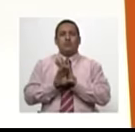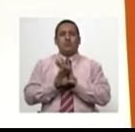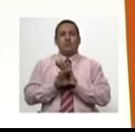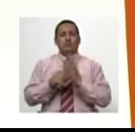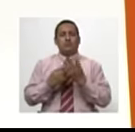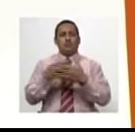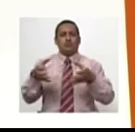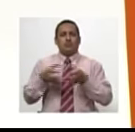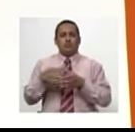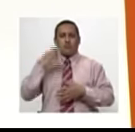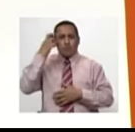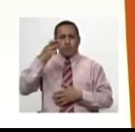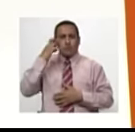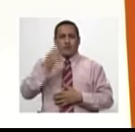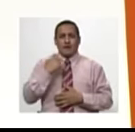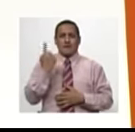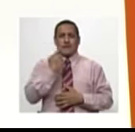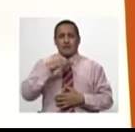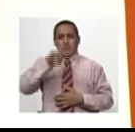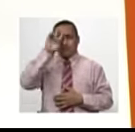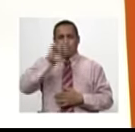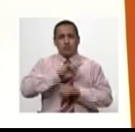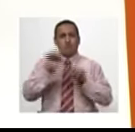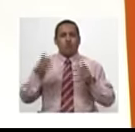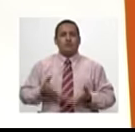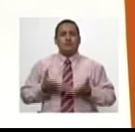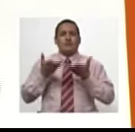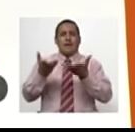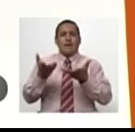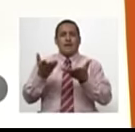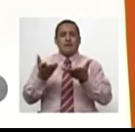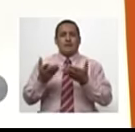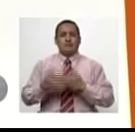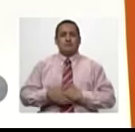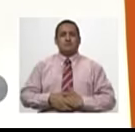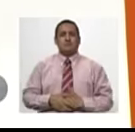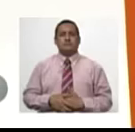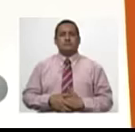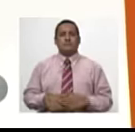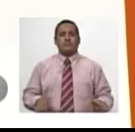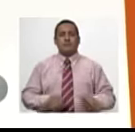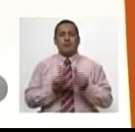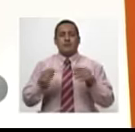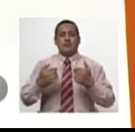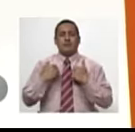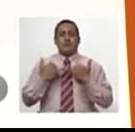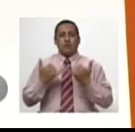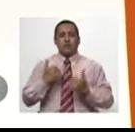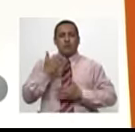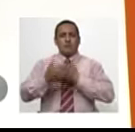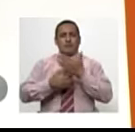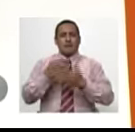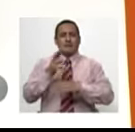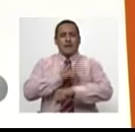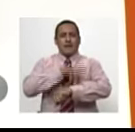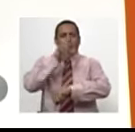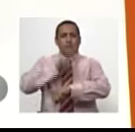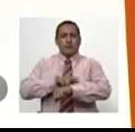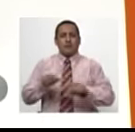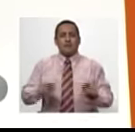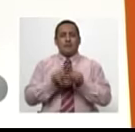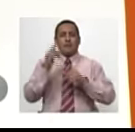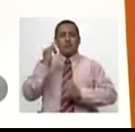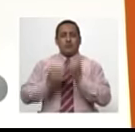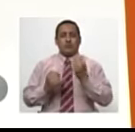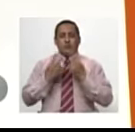los partidos políticos nacionales no llegan a las regiones, ¿no? Y entonces tenemos los movimientos regionales que